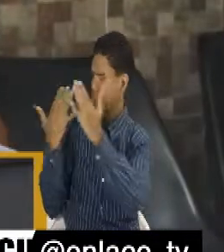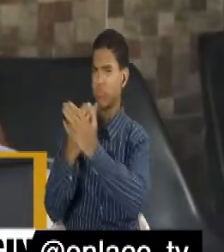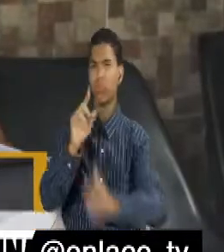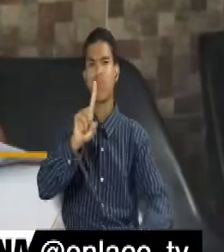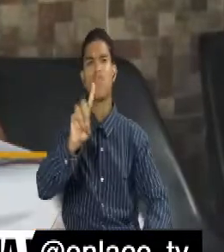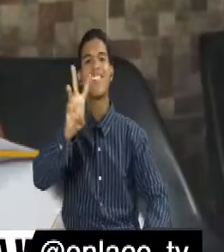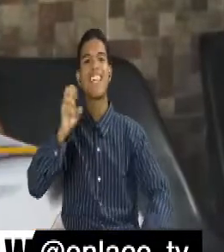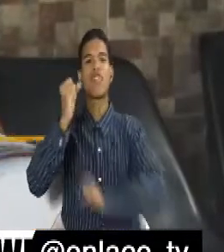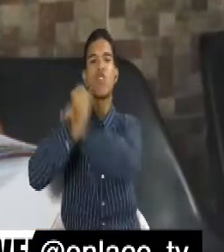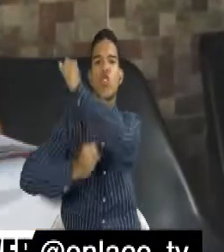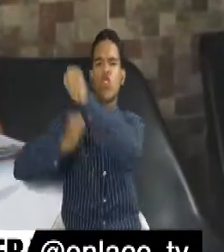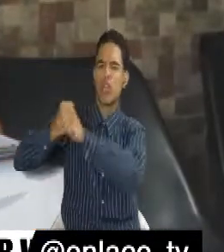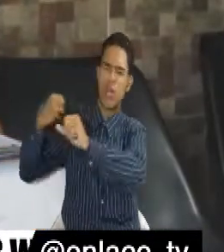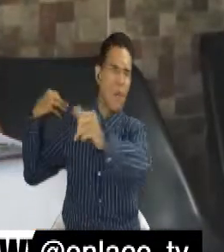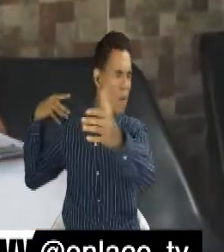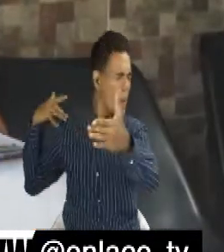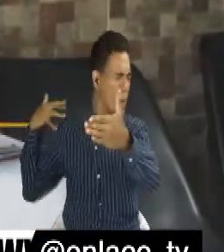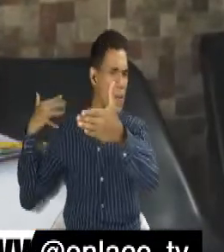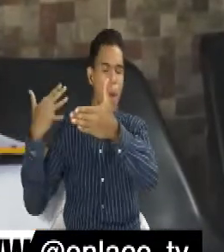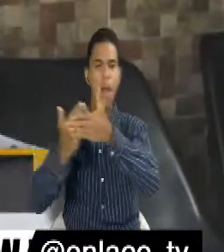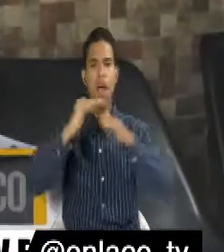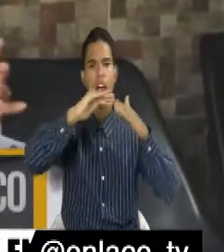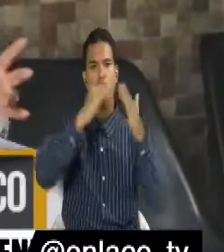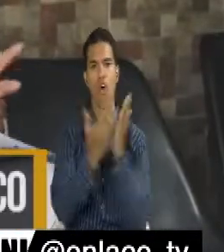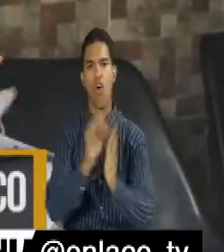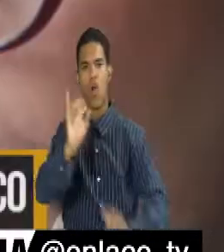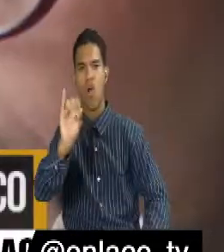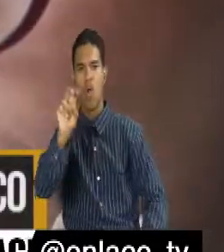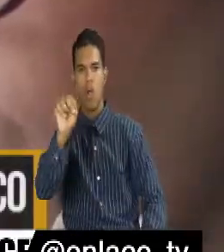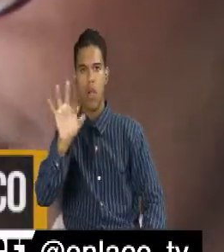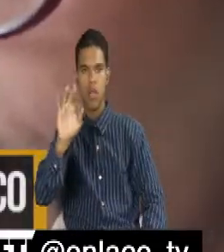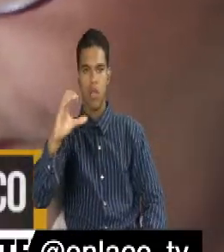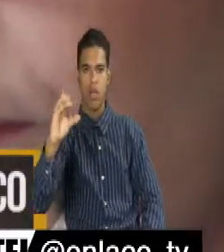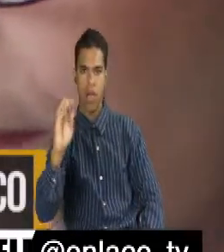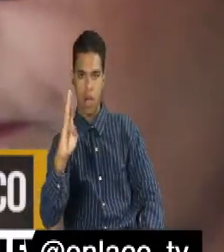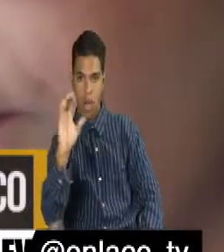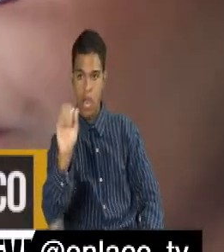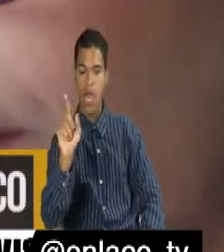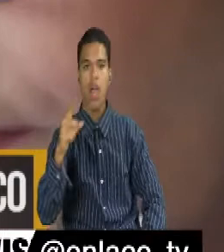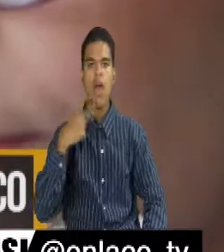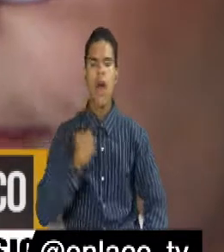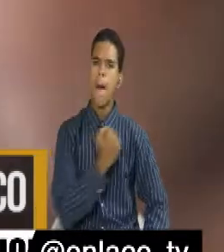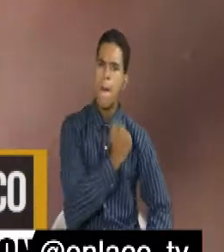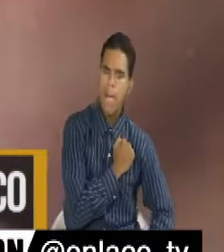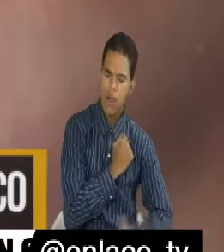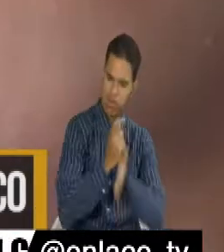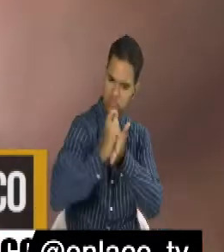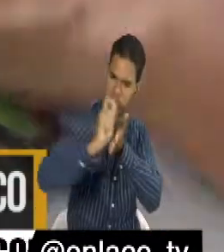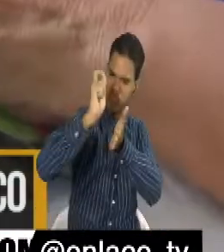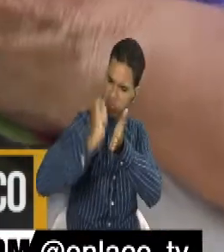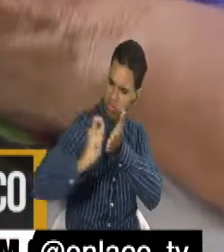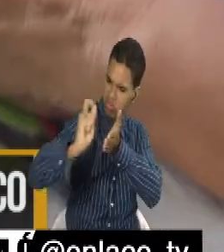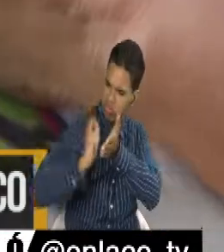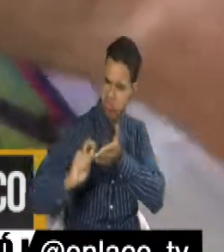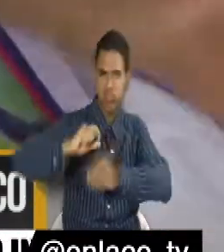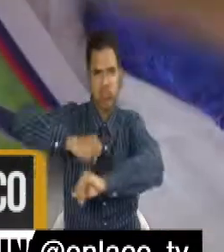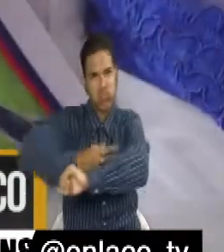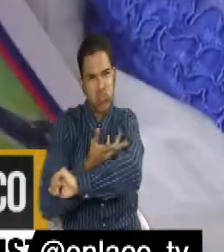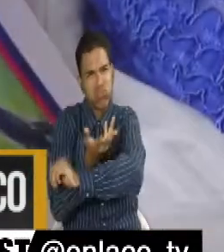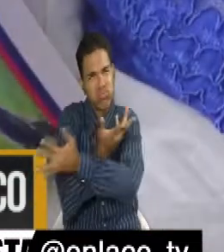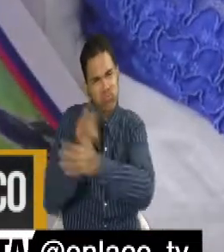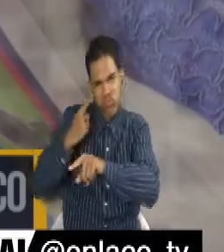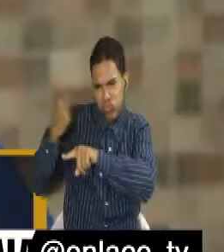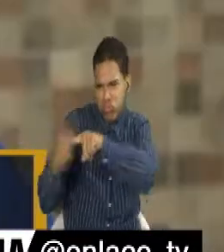organiza este evento que busca promover la identidad cultural y la pasión por la escritura y la literatura en niños, jóvenes y, por qué